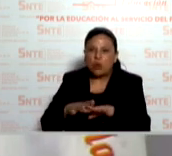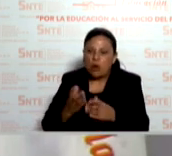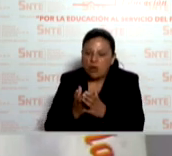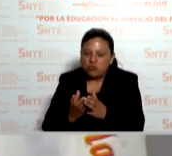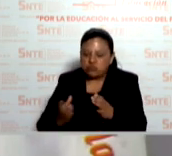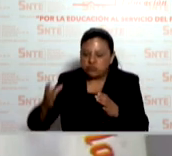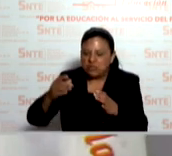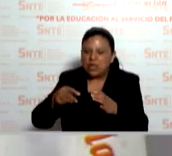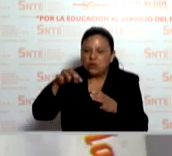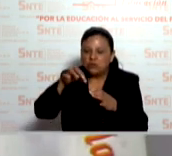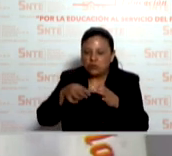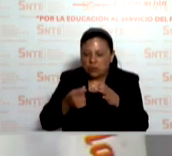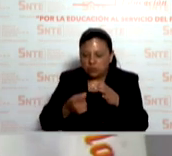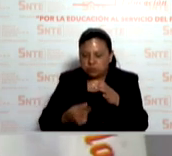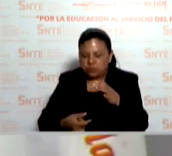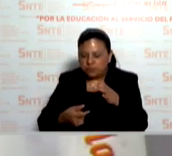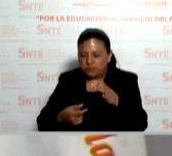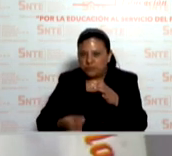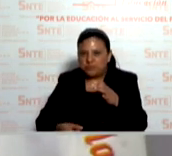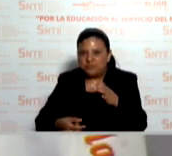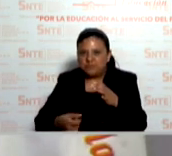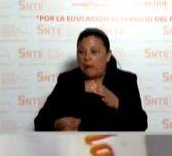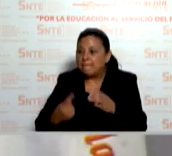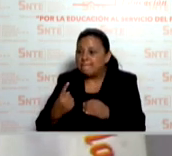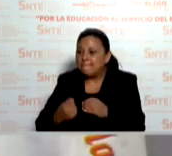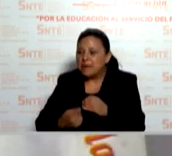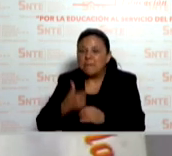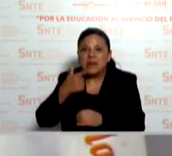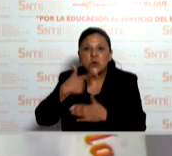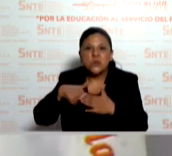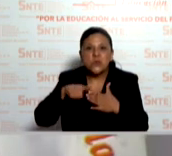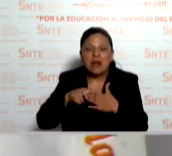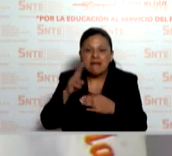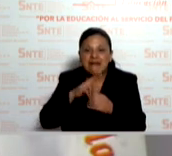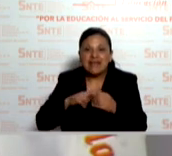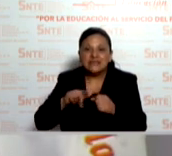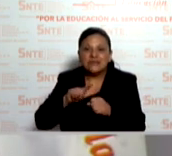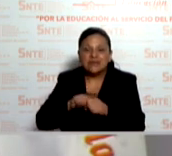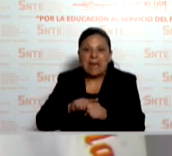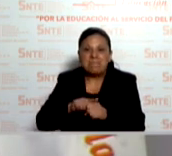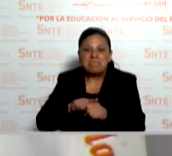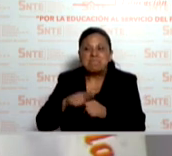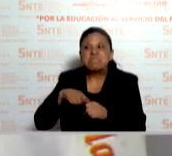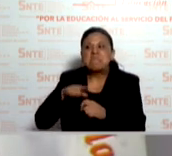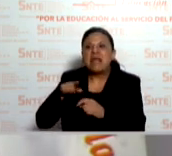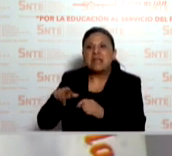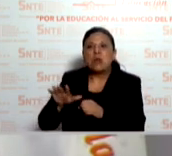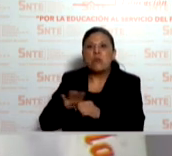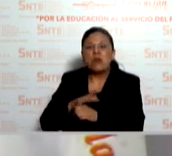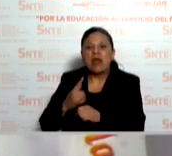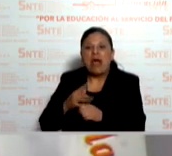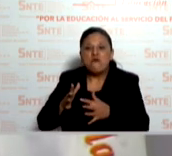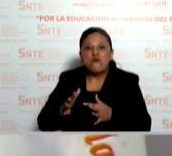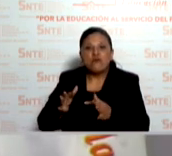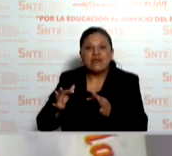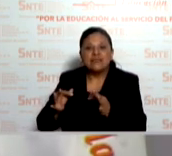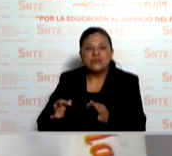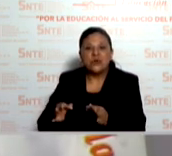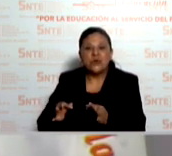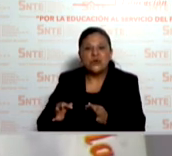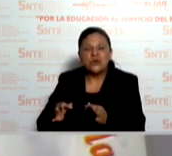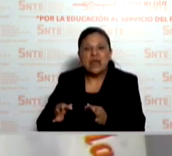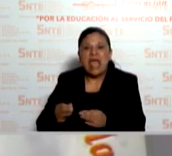agua casero, obteniendo primer lugar a nivel nacional y mención honorífica por la Fundación